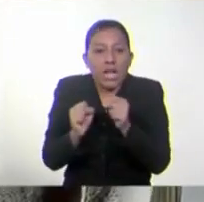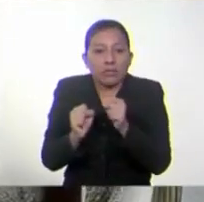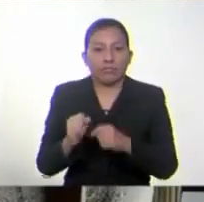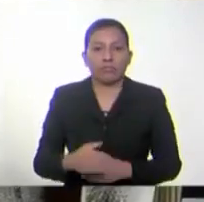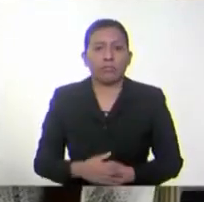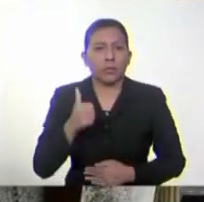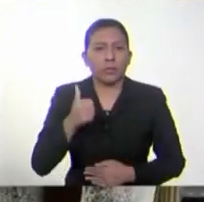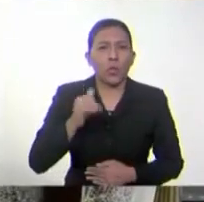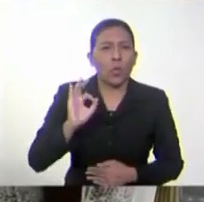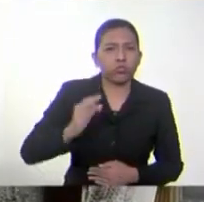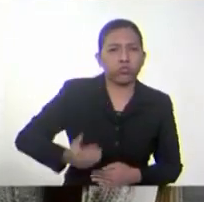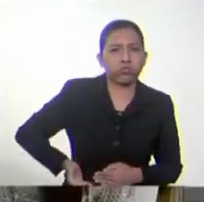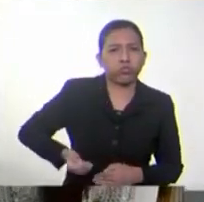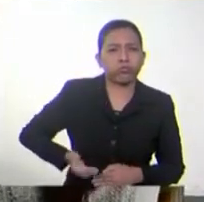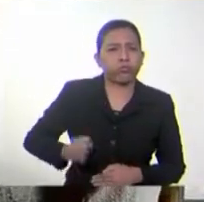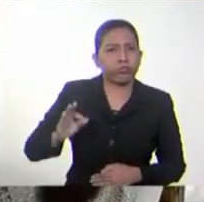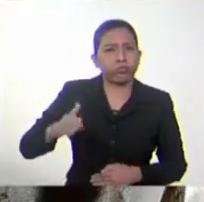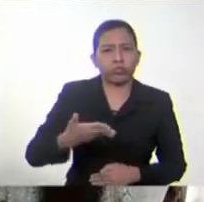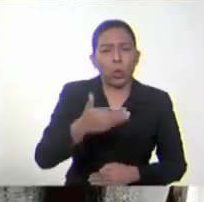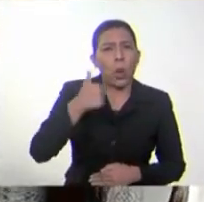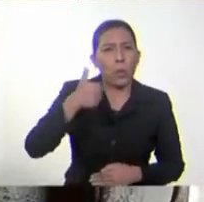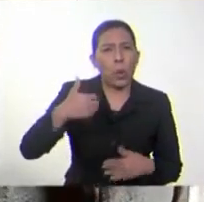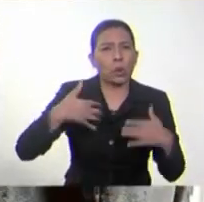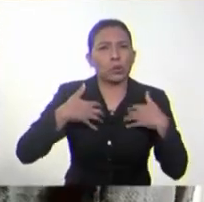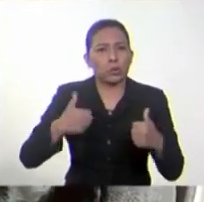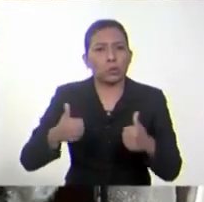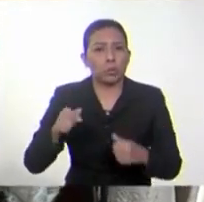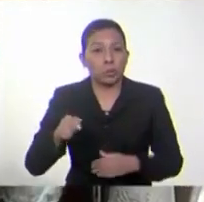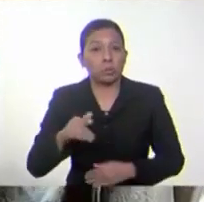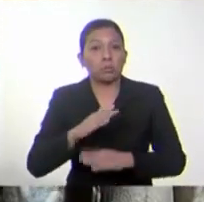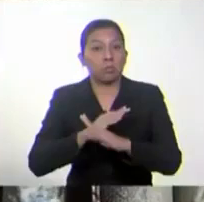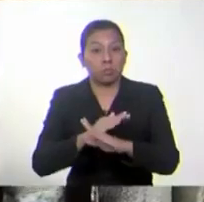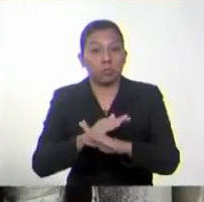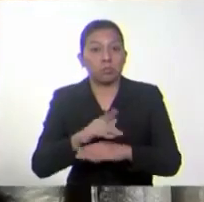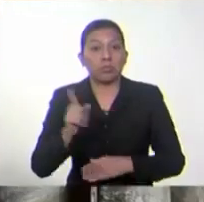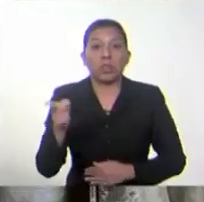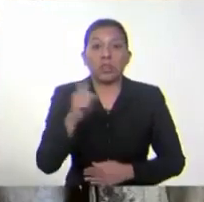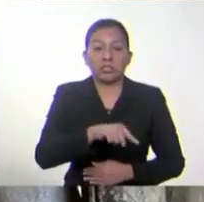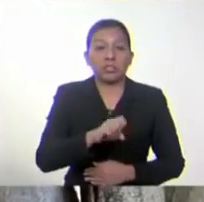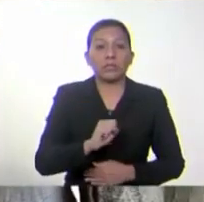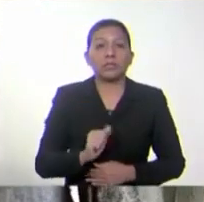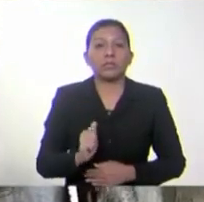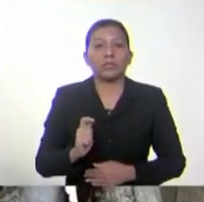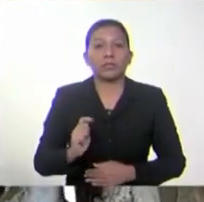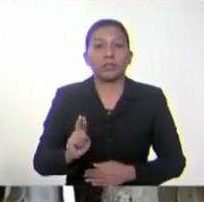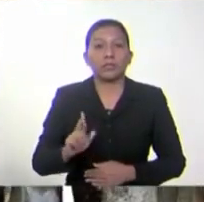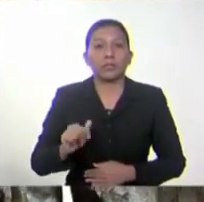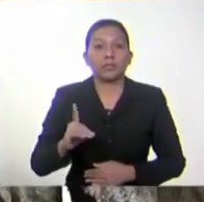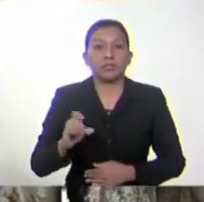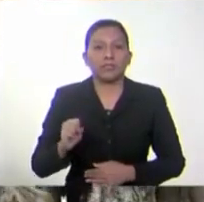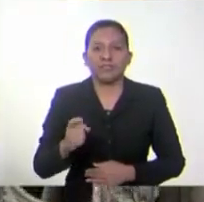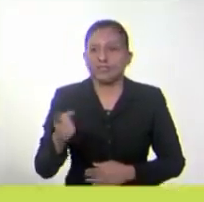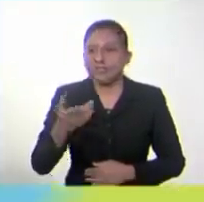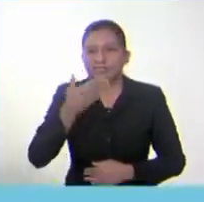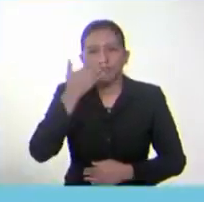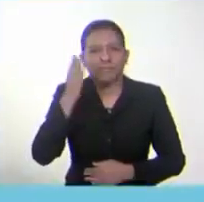grasas insaturadas, que se oxidan mucho antes que las saturadas, aportando el mal olor.